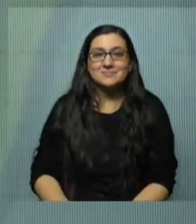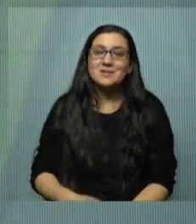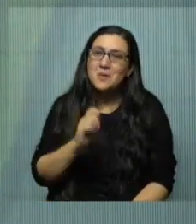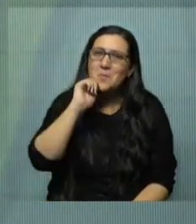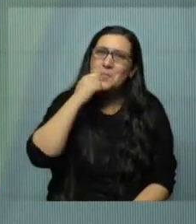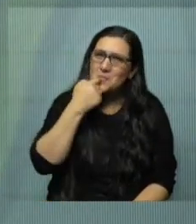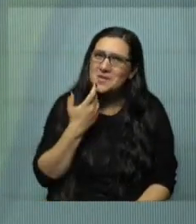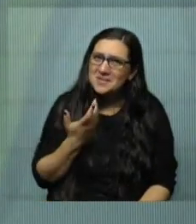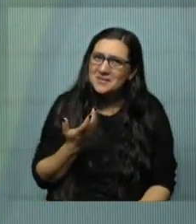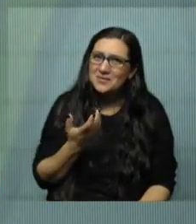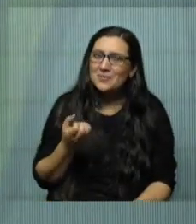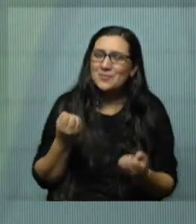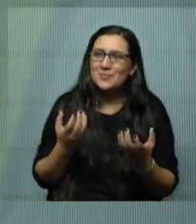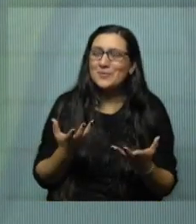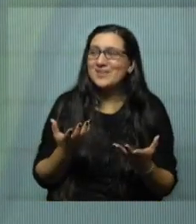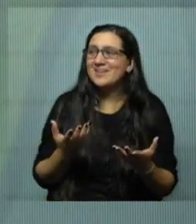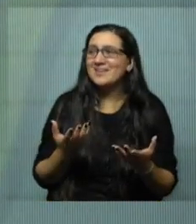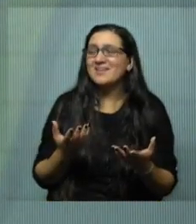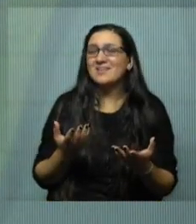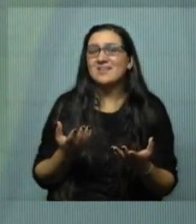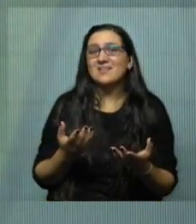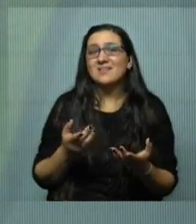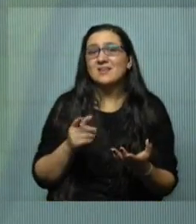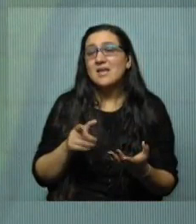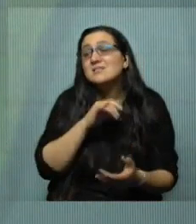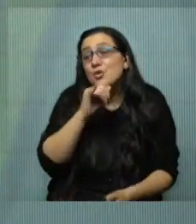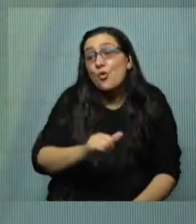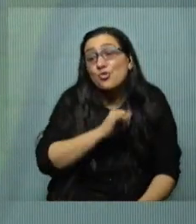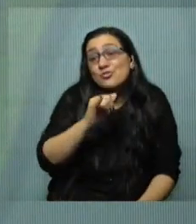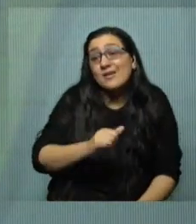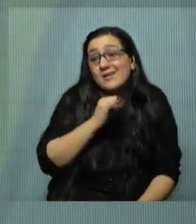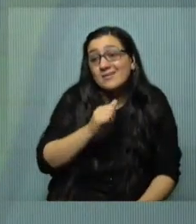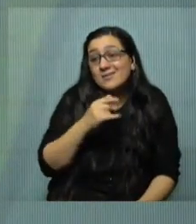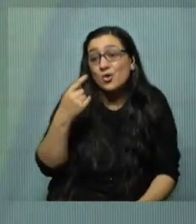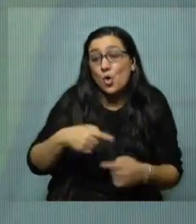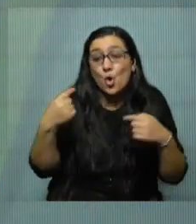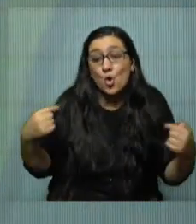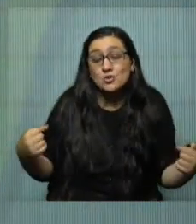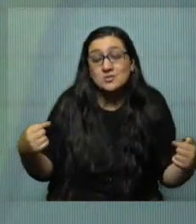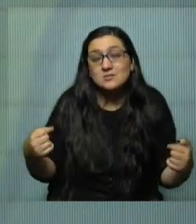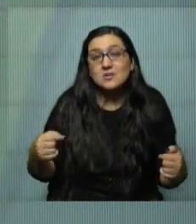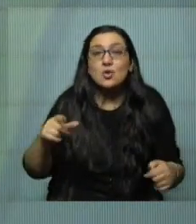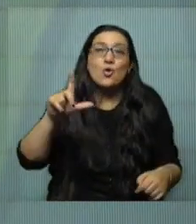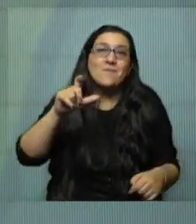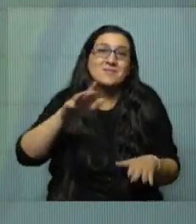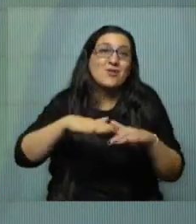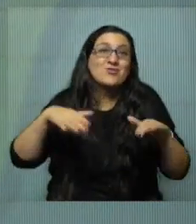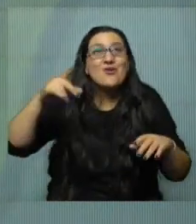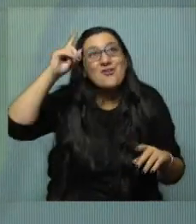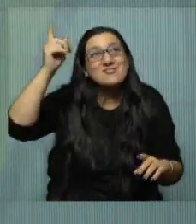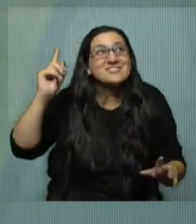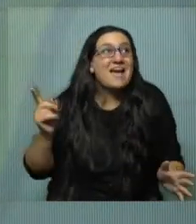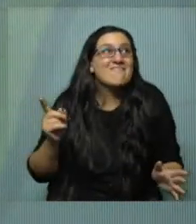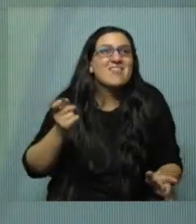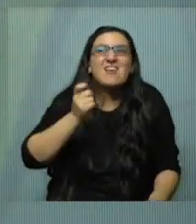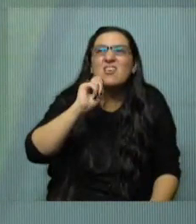eso, porque de alguna manera es eso, es contar cosas, ¿no? que por supuesto los chiquilines no saben por